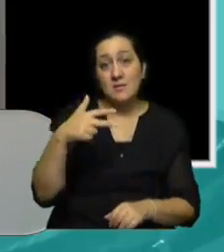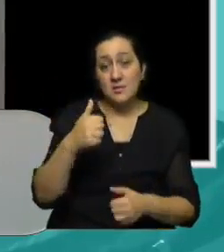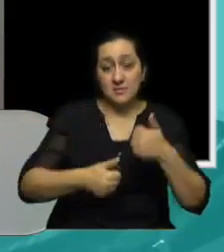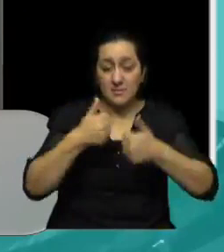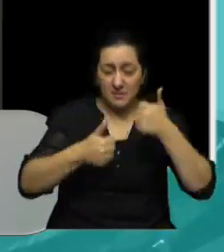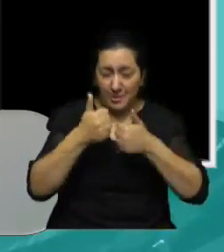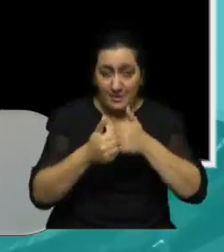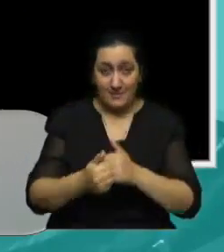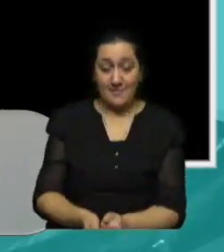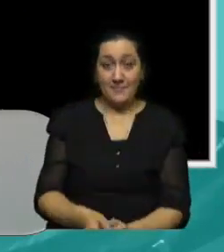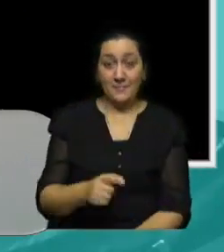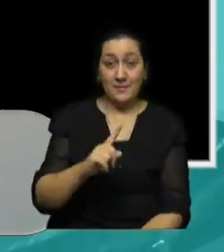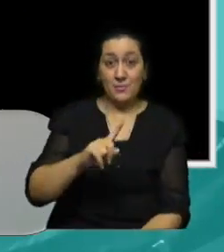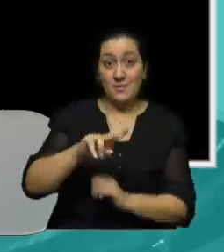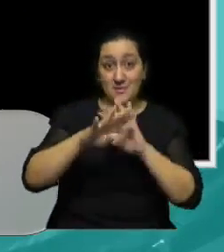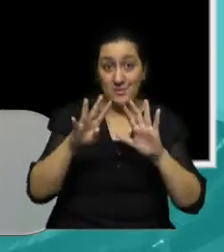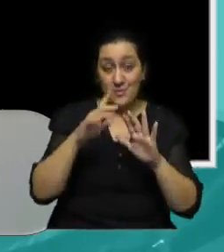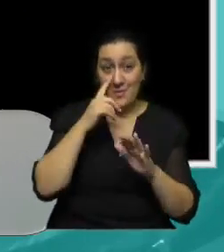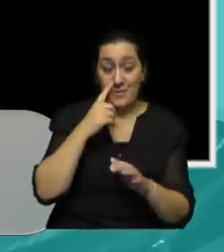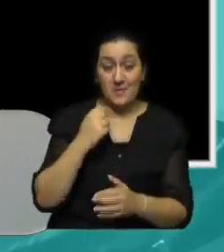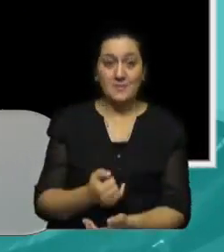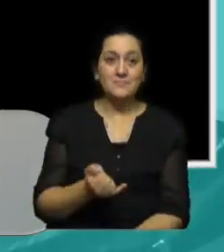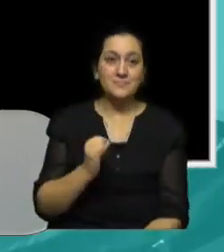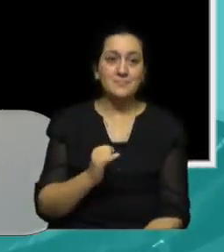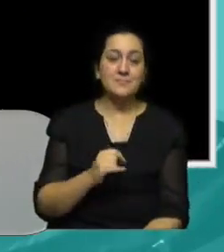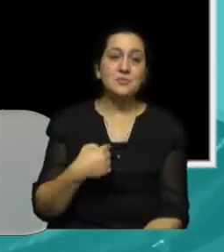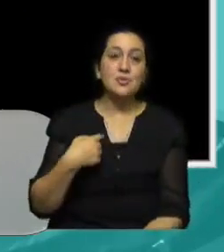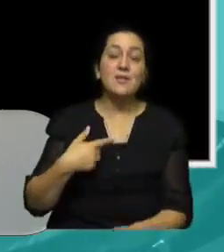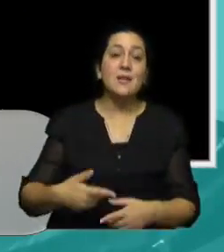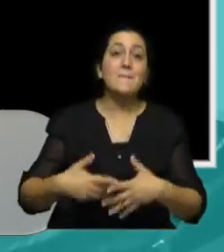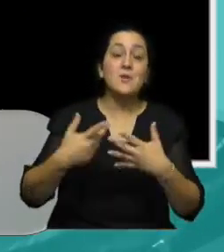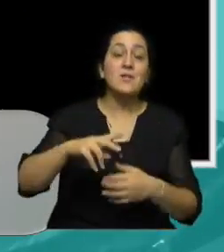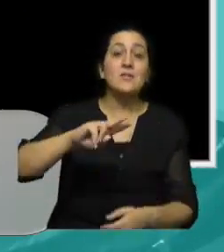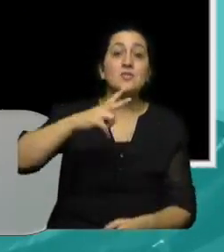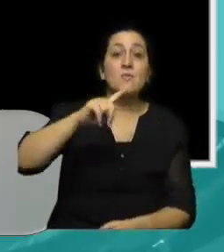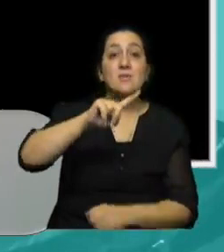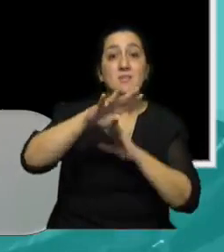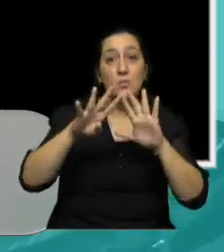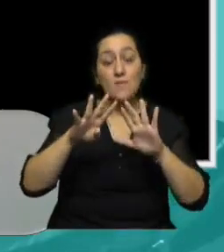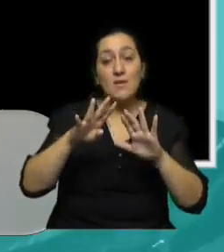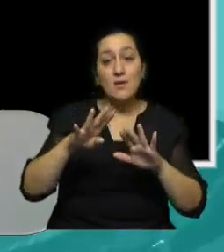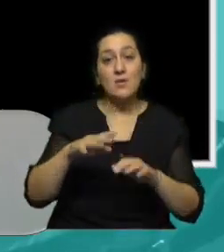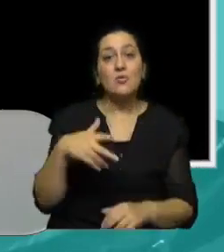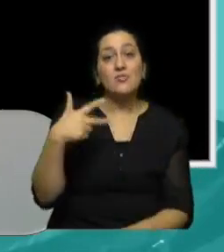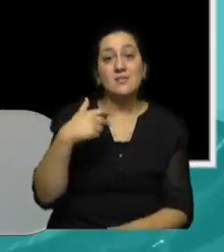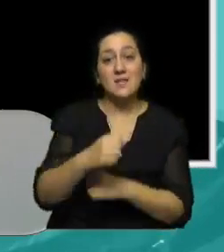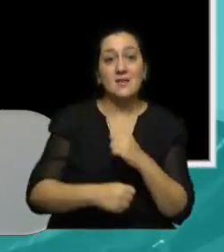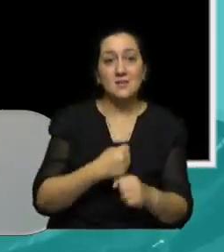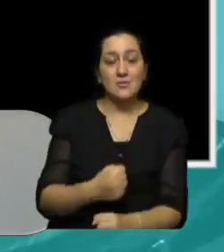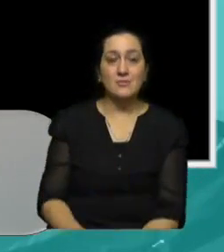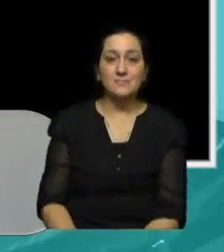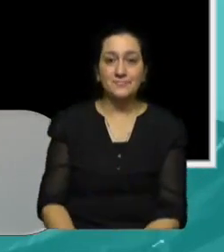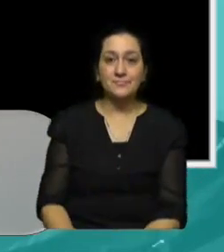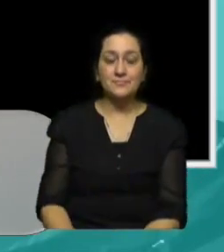Sí, de hecho quedé campeona sub-20 a los 13. Ay. Sí. Llevo 3 años con ese puesto.